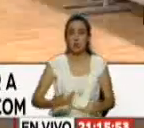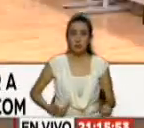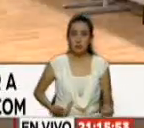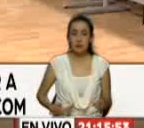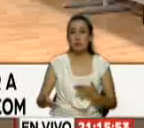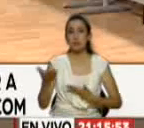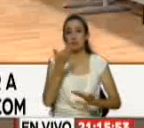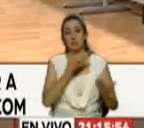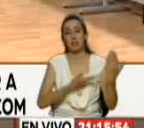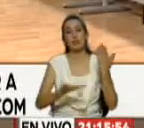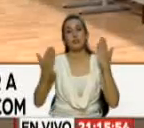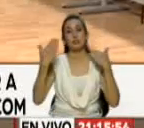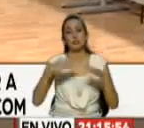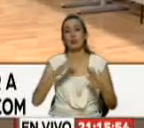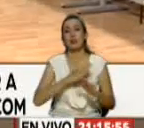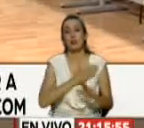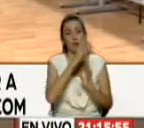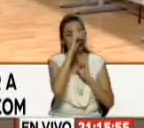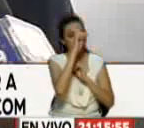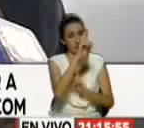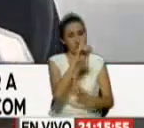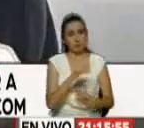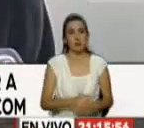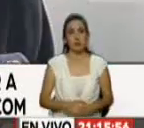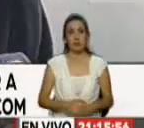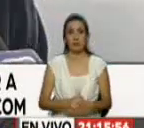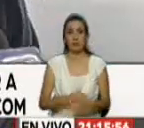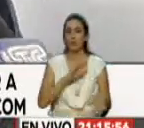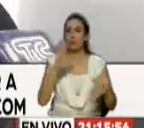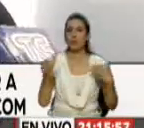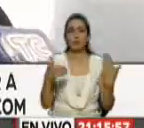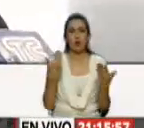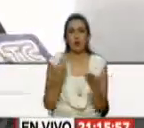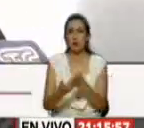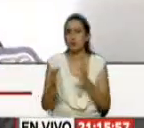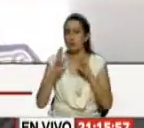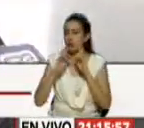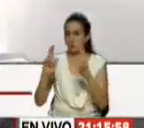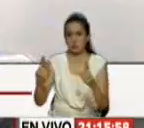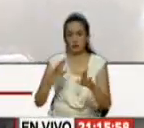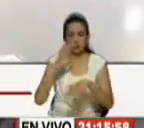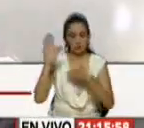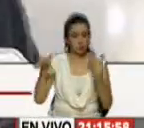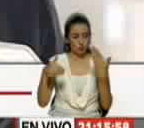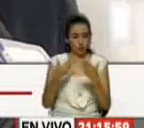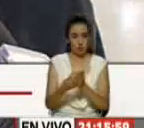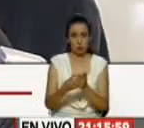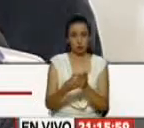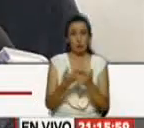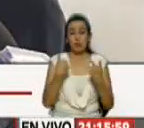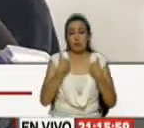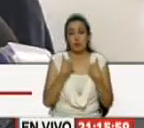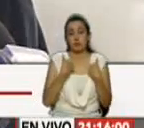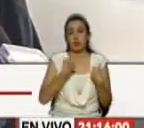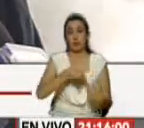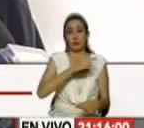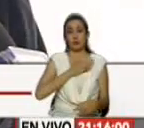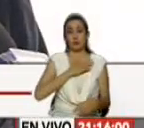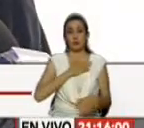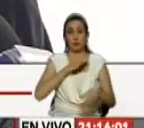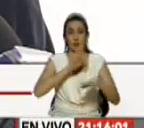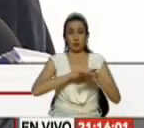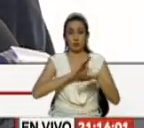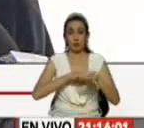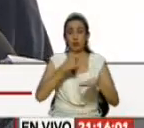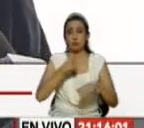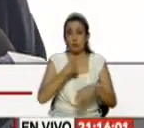colaboradores confían en que se respete el debido proceso. Todos tenemos que responder por nuestros actos ante una justicia